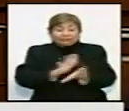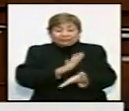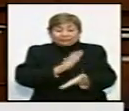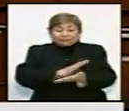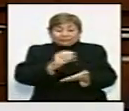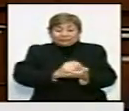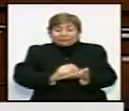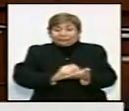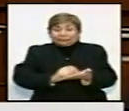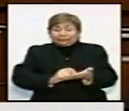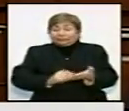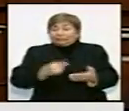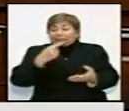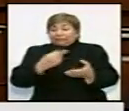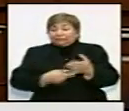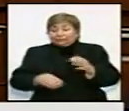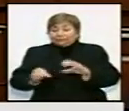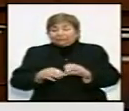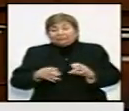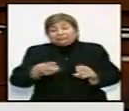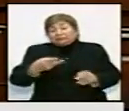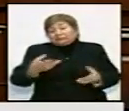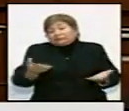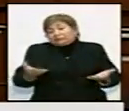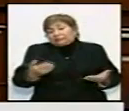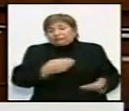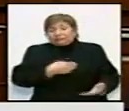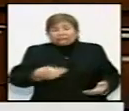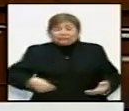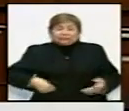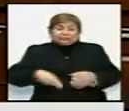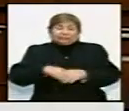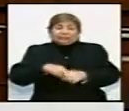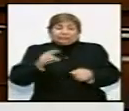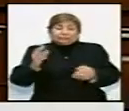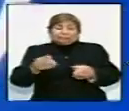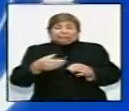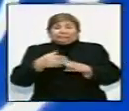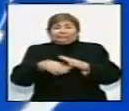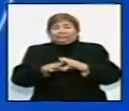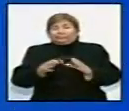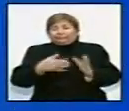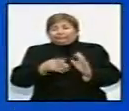documento. Y si ha hecho esto segundo, entonces el ministro tendría que renunciar porque lo están puenteando.